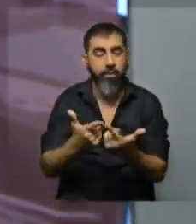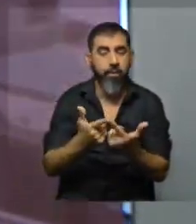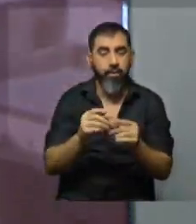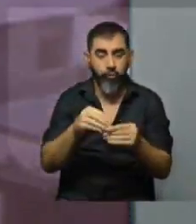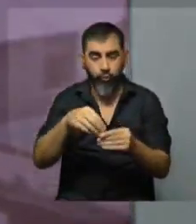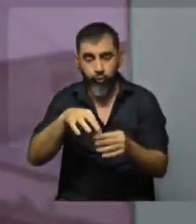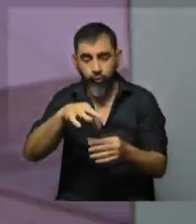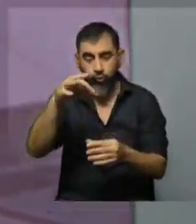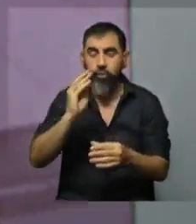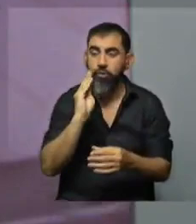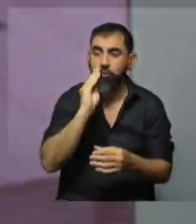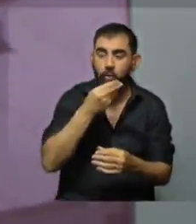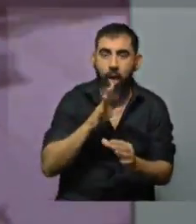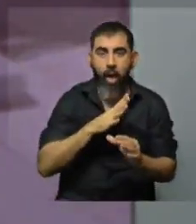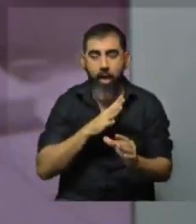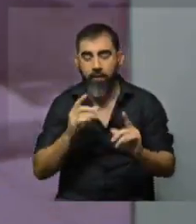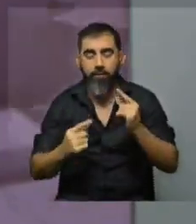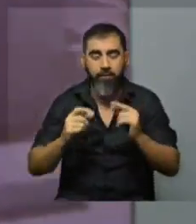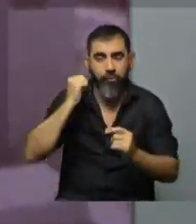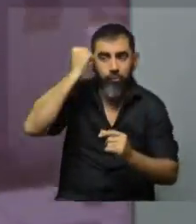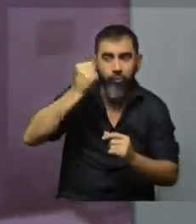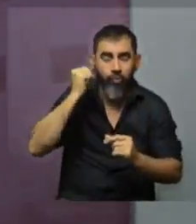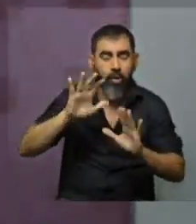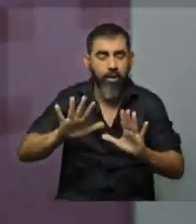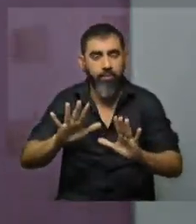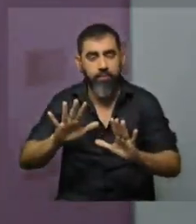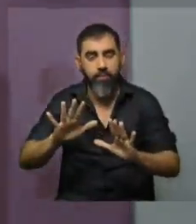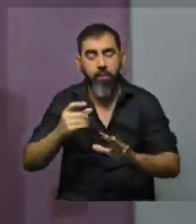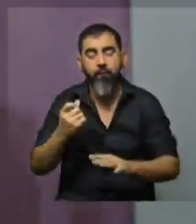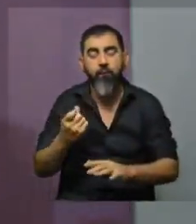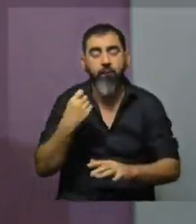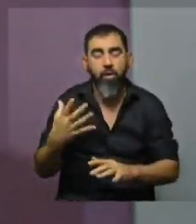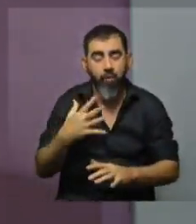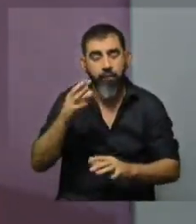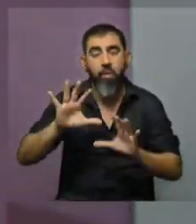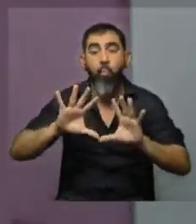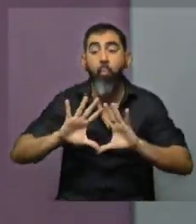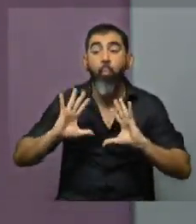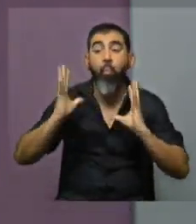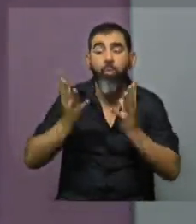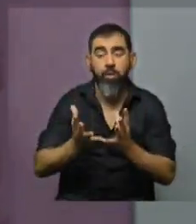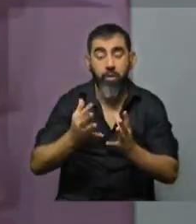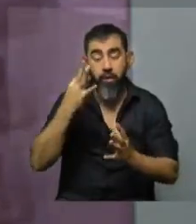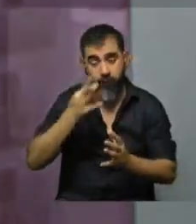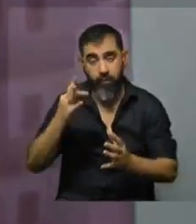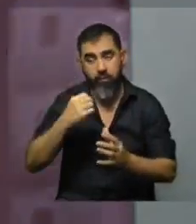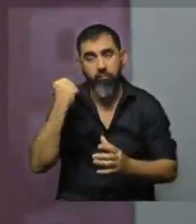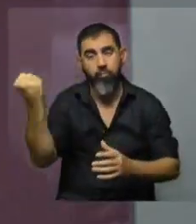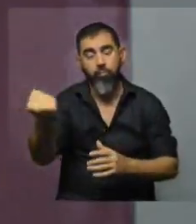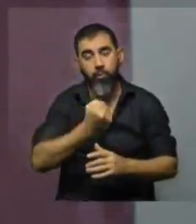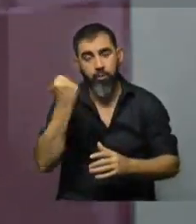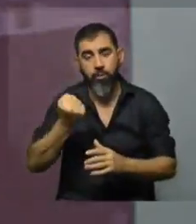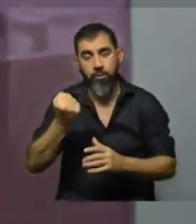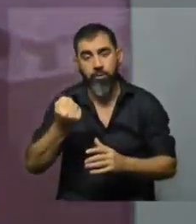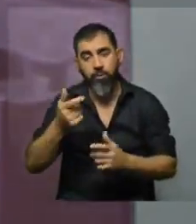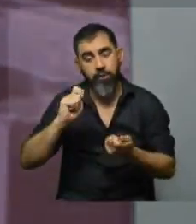y sale la de Suárez, esa magia, para que valoremos lo que es ir a un mundial, que es una cosa realmente... Uf. Muy importante que cambie